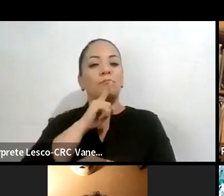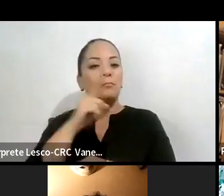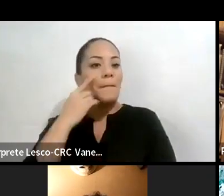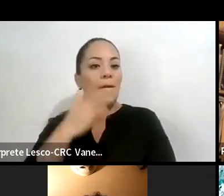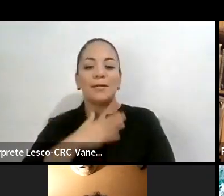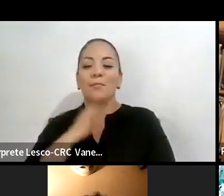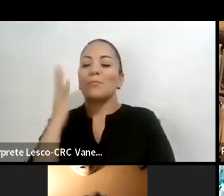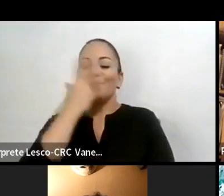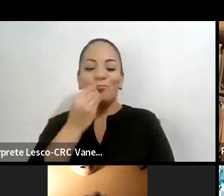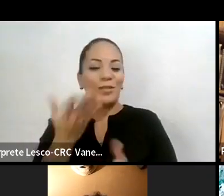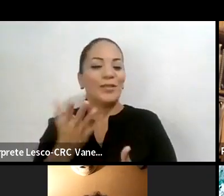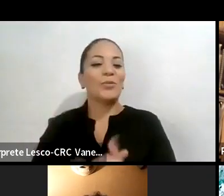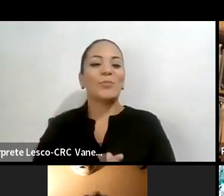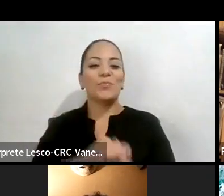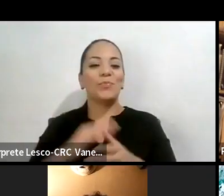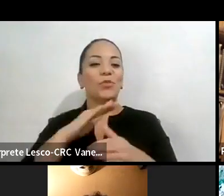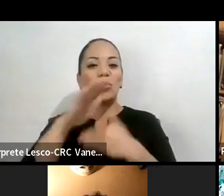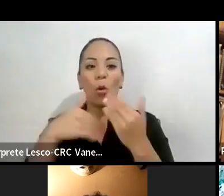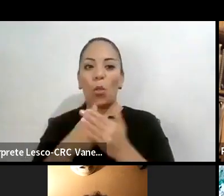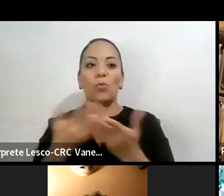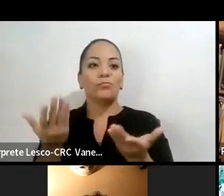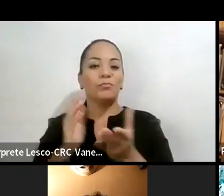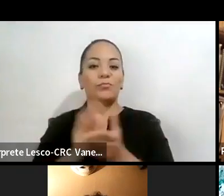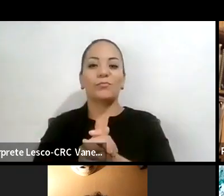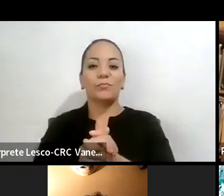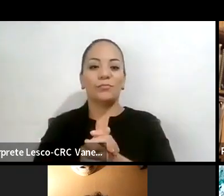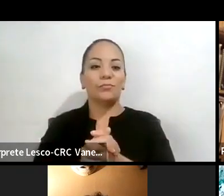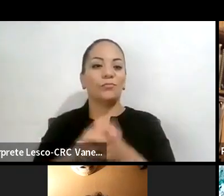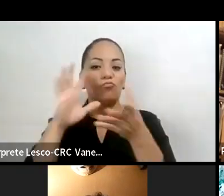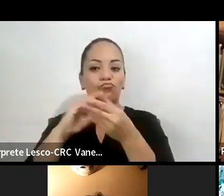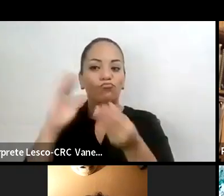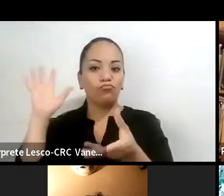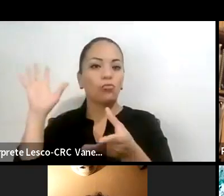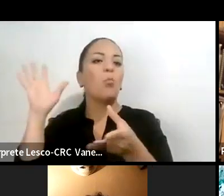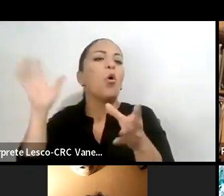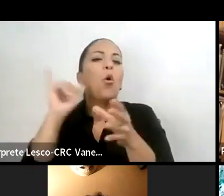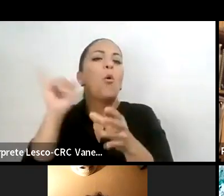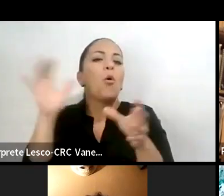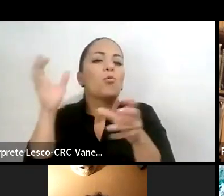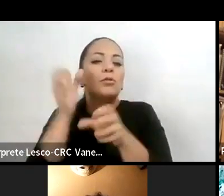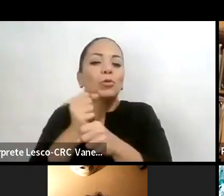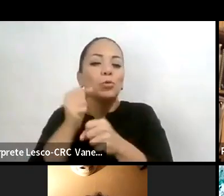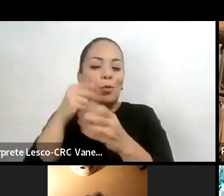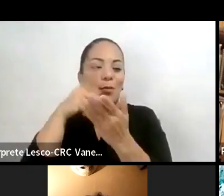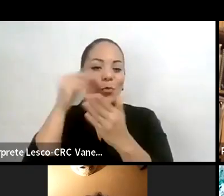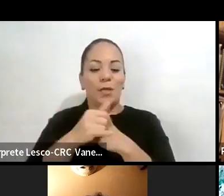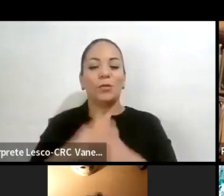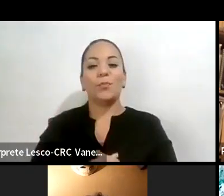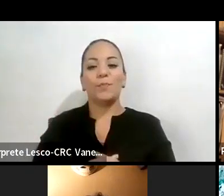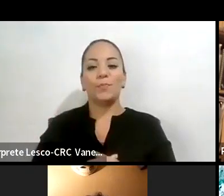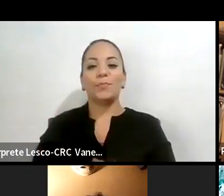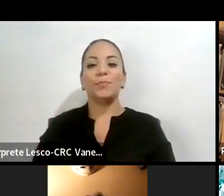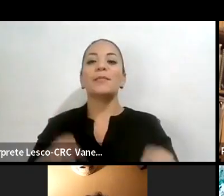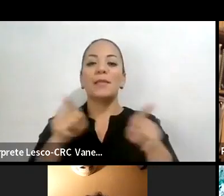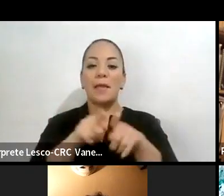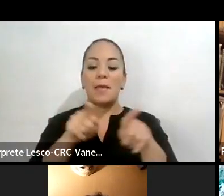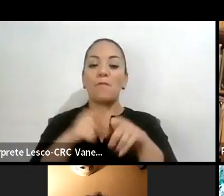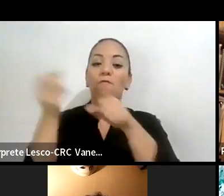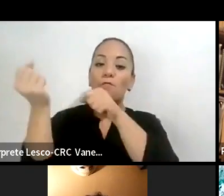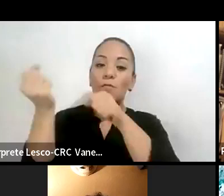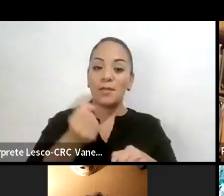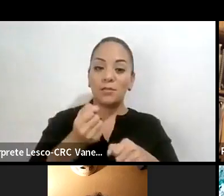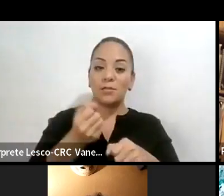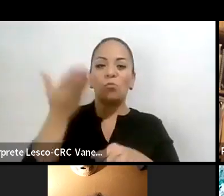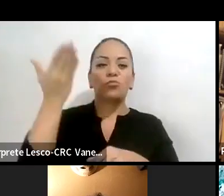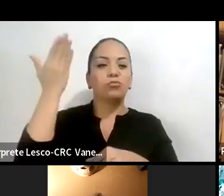grato, el contexto que ha hecho de este proyecto. Asimismo, como la Fundación ha venido de hace